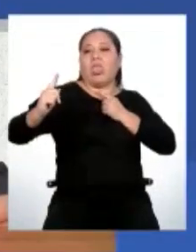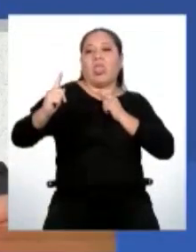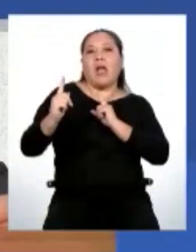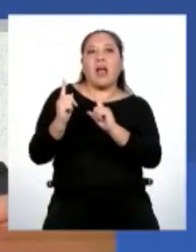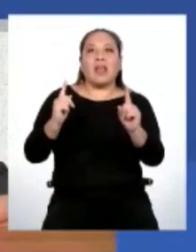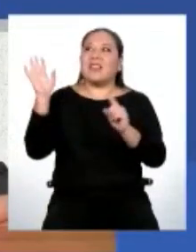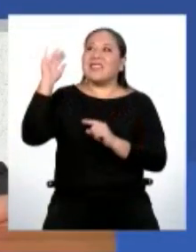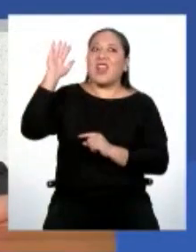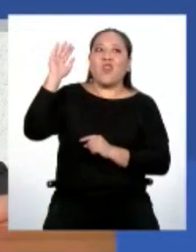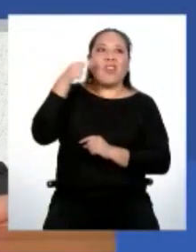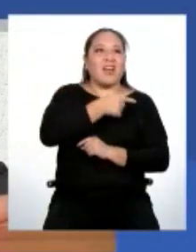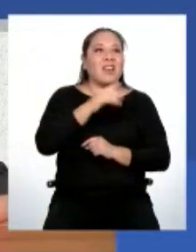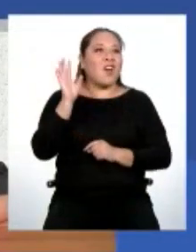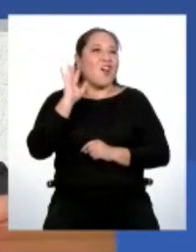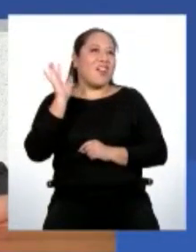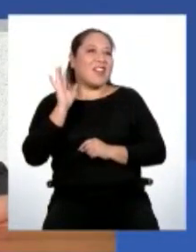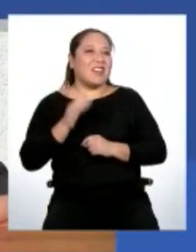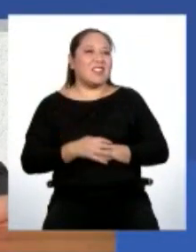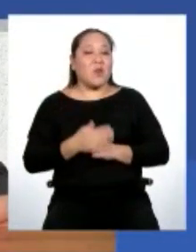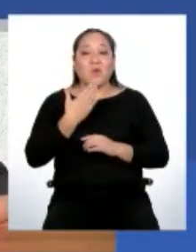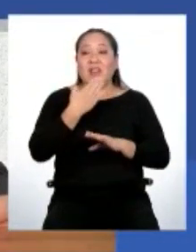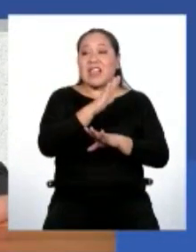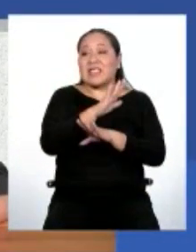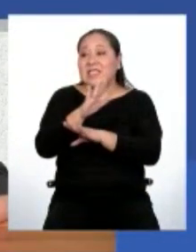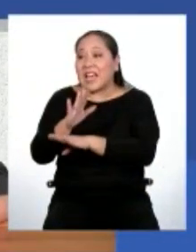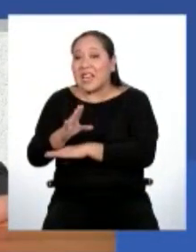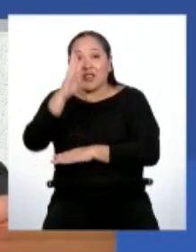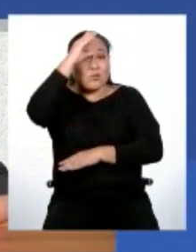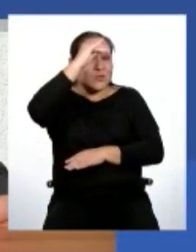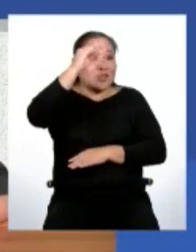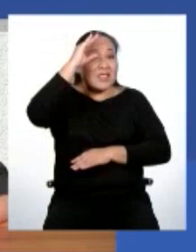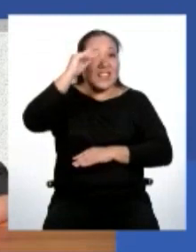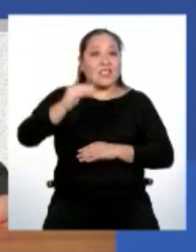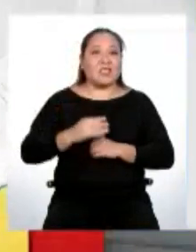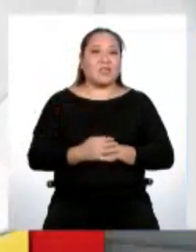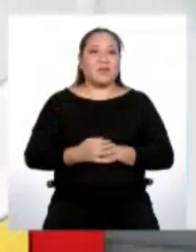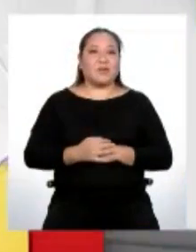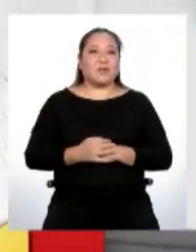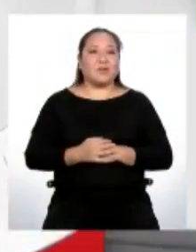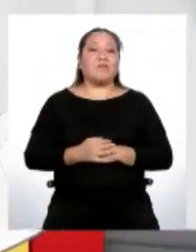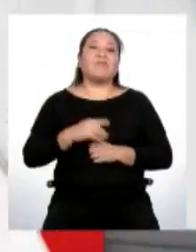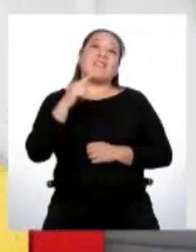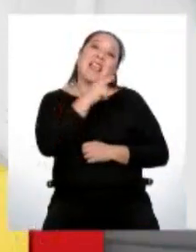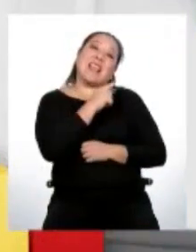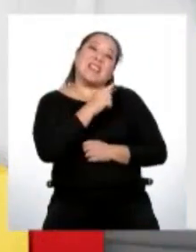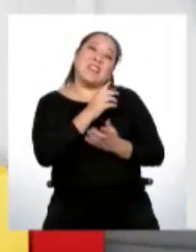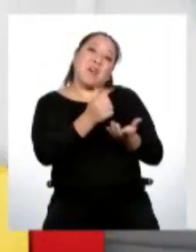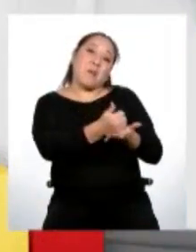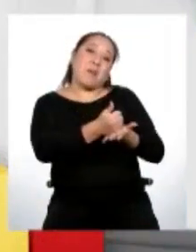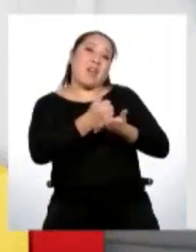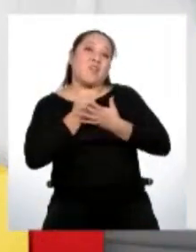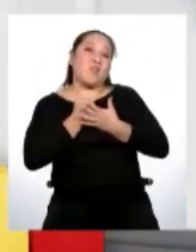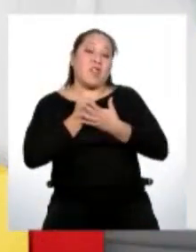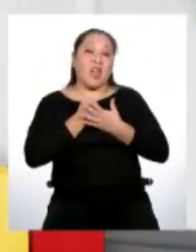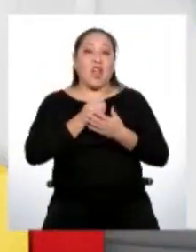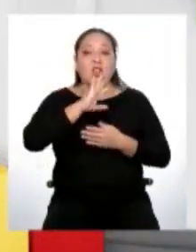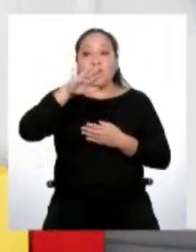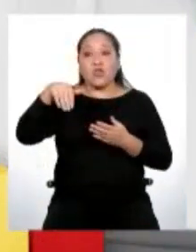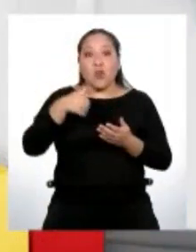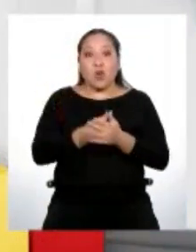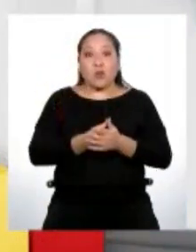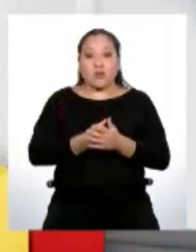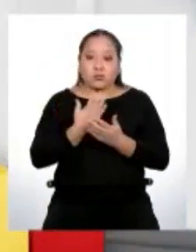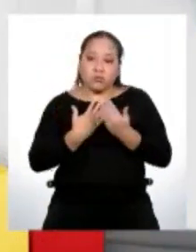¡Saluden, chicas! Hola. Buenas tardes, chicas y chicos. Sí, ese es mi elenco. Todos del otro lado de